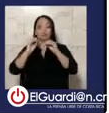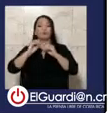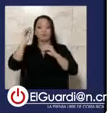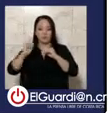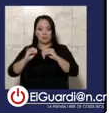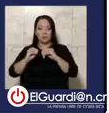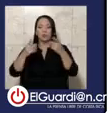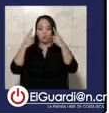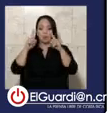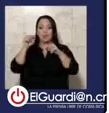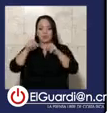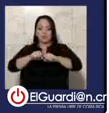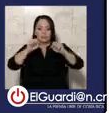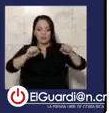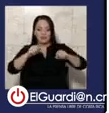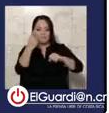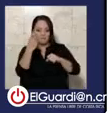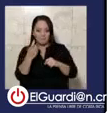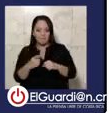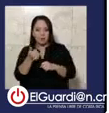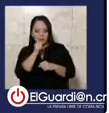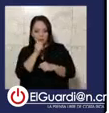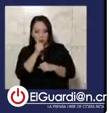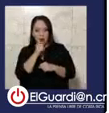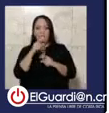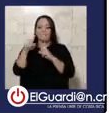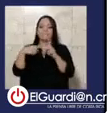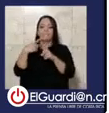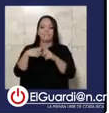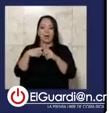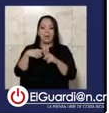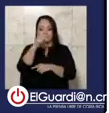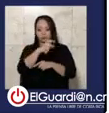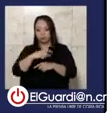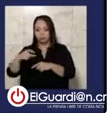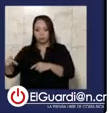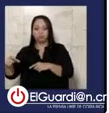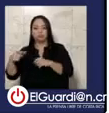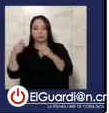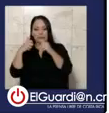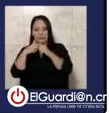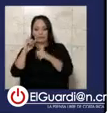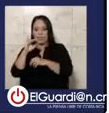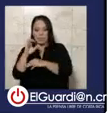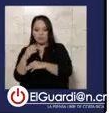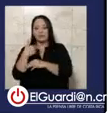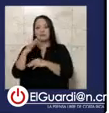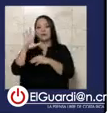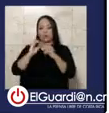66% de esos sistemas con déficit hídrico, sumado a que las cuencas de interés hidroeléctrico del ICE tienen hasta